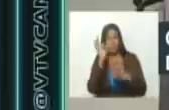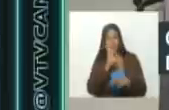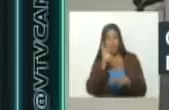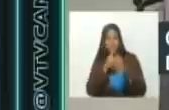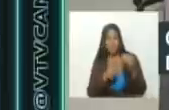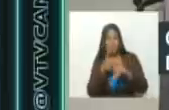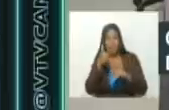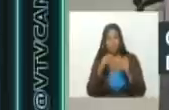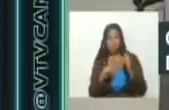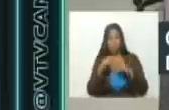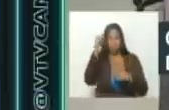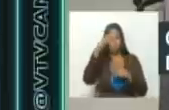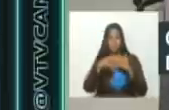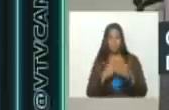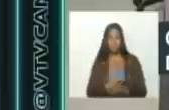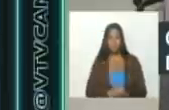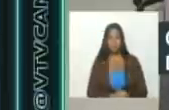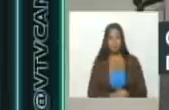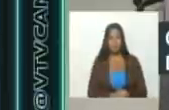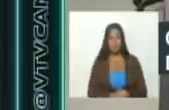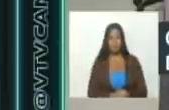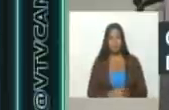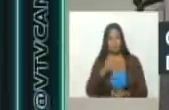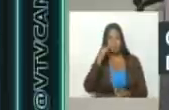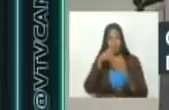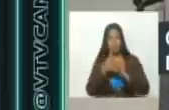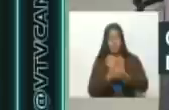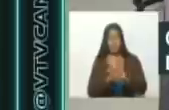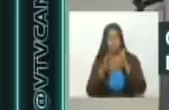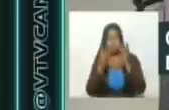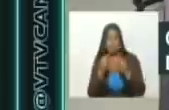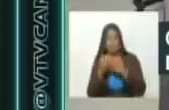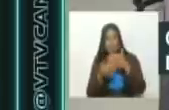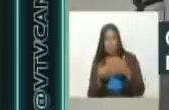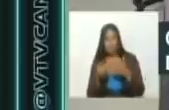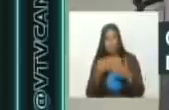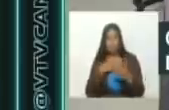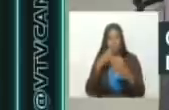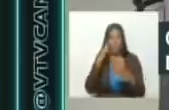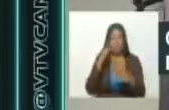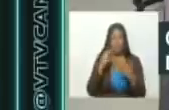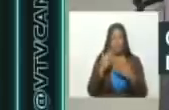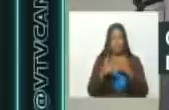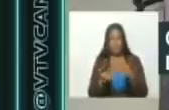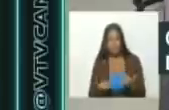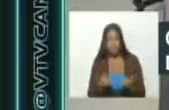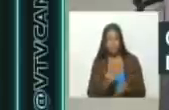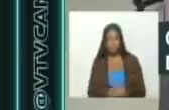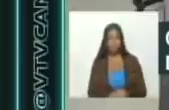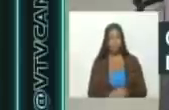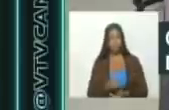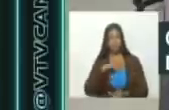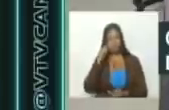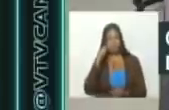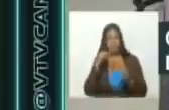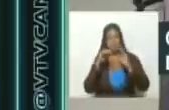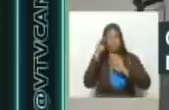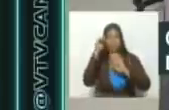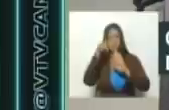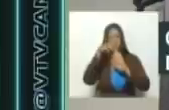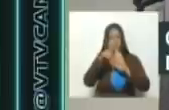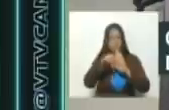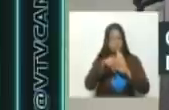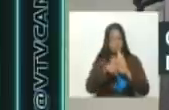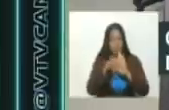300.000% de inflación. Eso es algo incuantificable, eso no se puede descifrar. Bueno, ya la inflación bajó